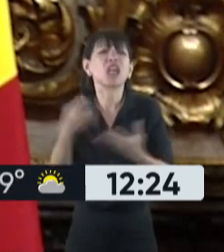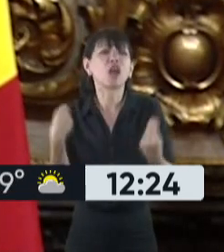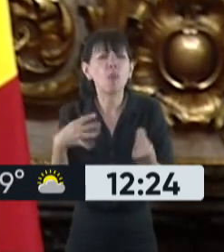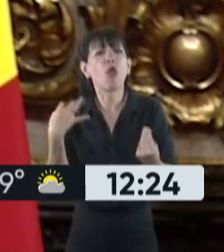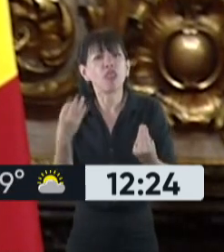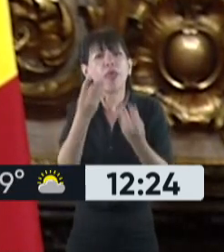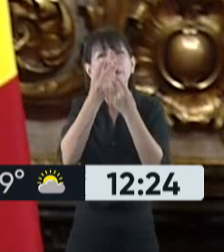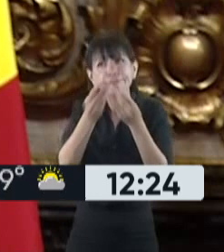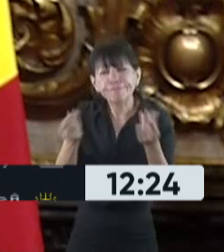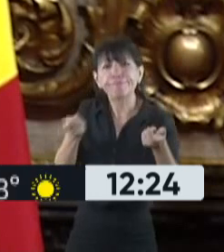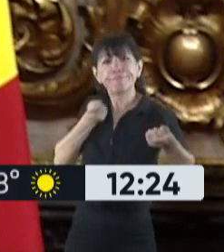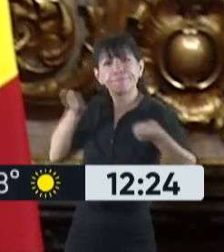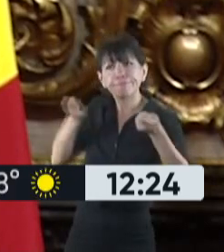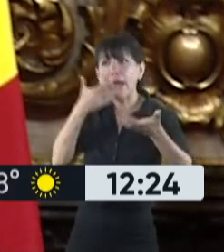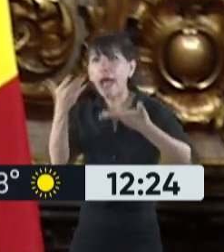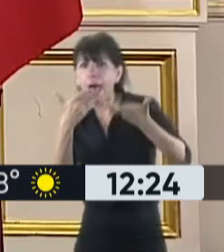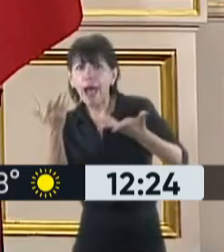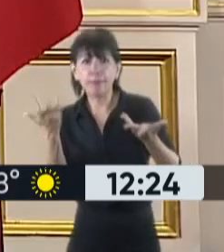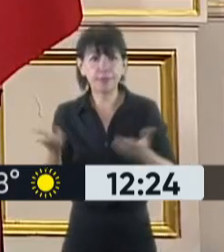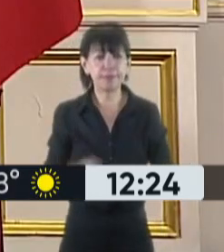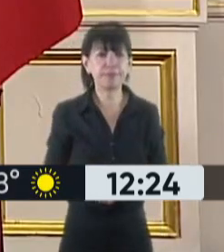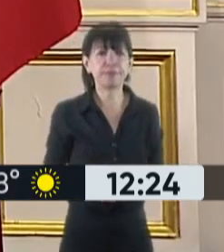arquitectura internacional reconocida.